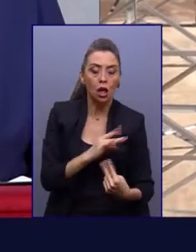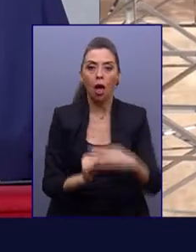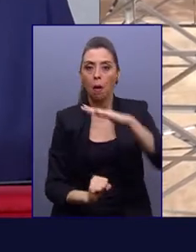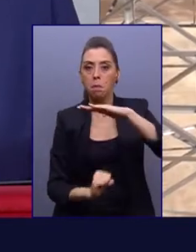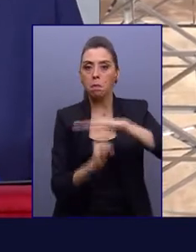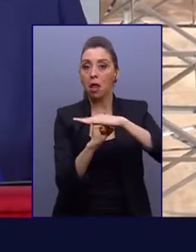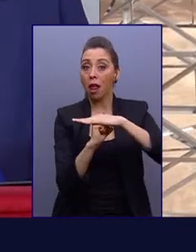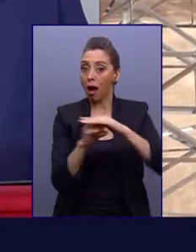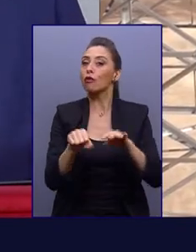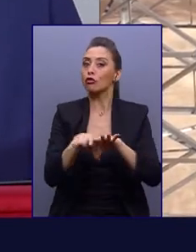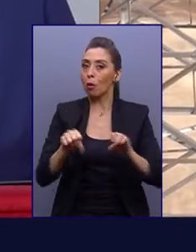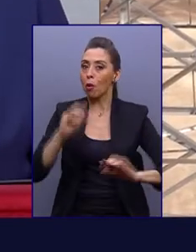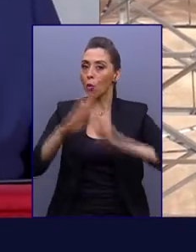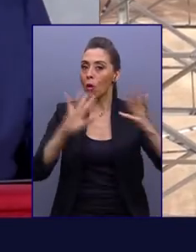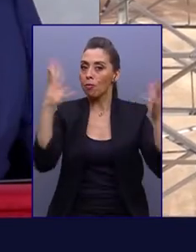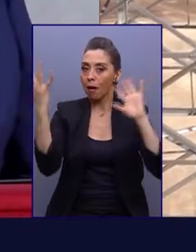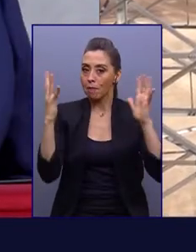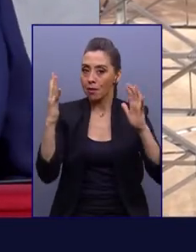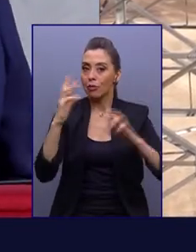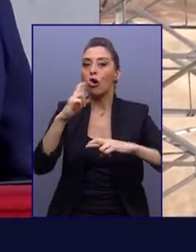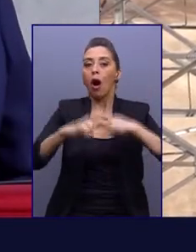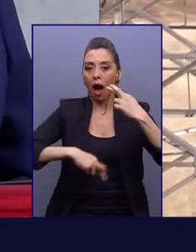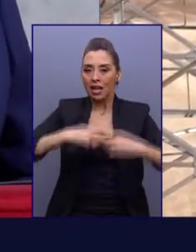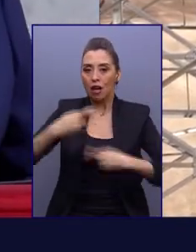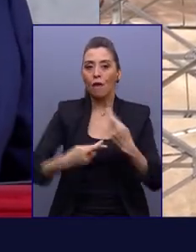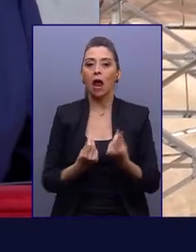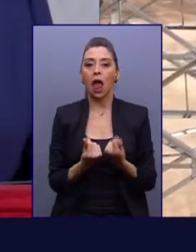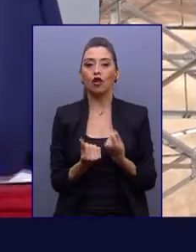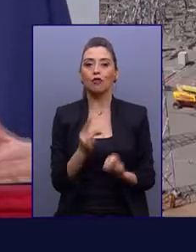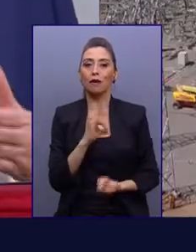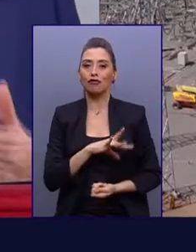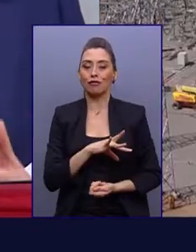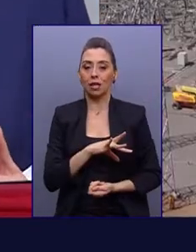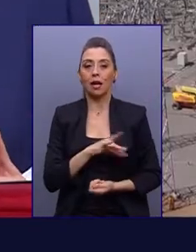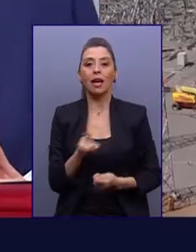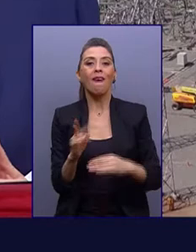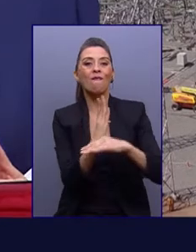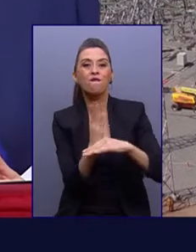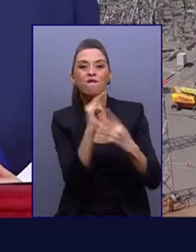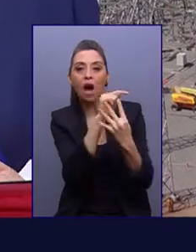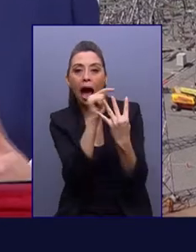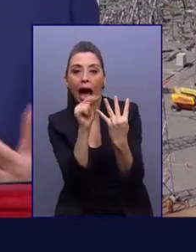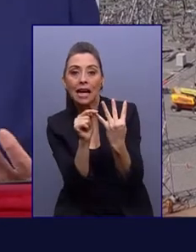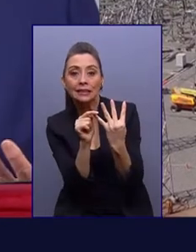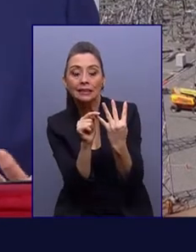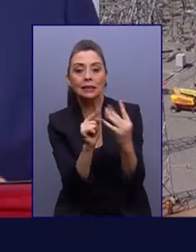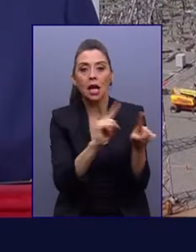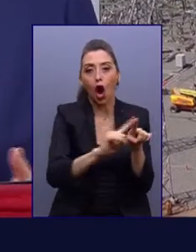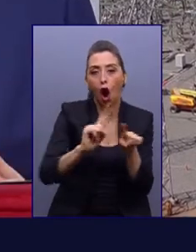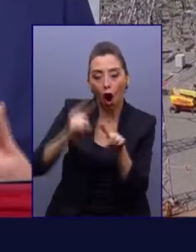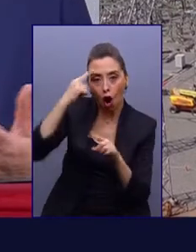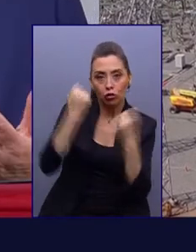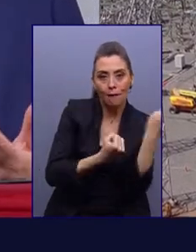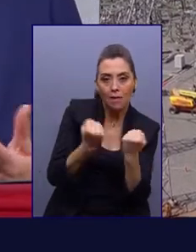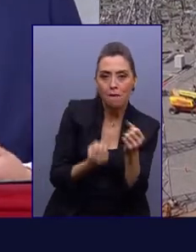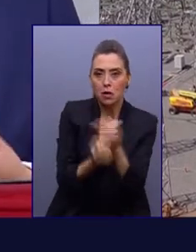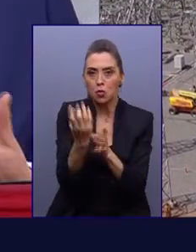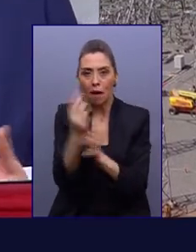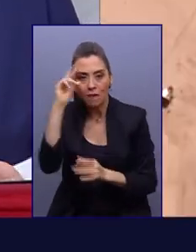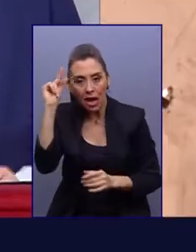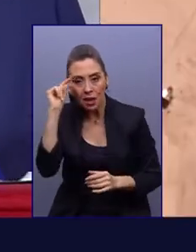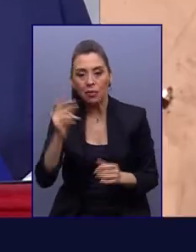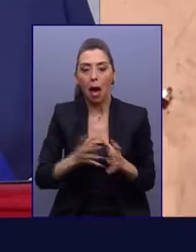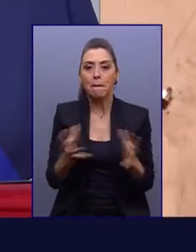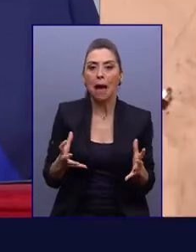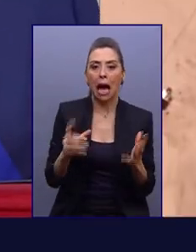de nuestro compromiso ambiental y de la renovación de nuestra economía. Y estas son bases para que la diversificación, la innovación, los